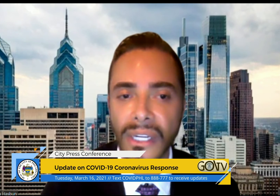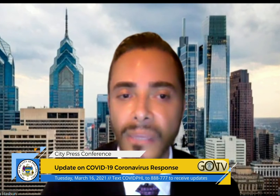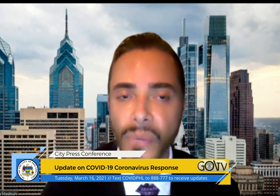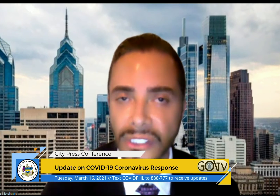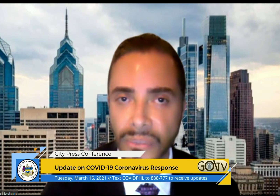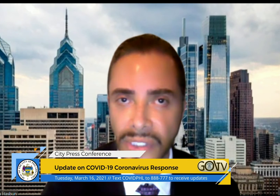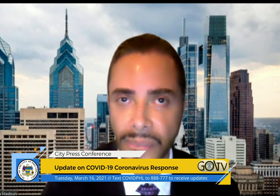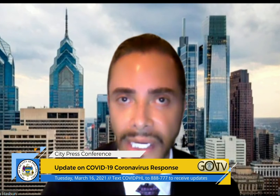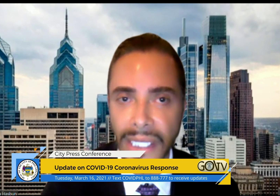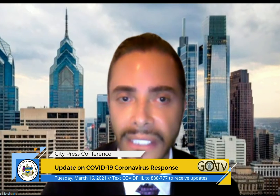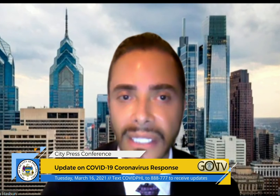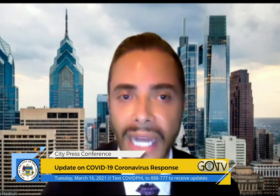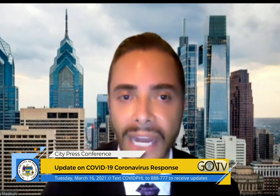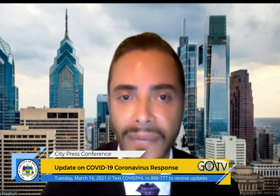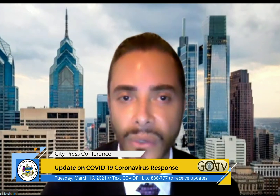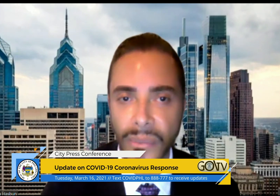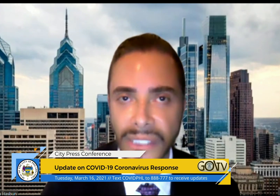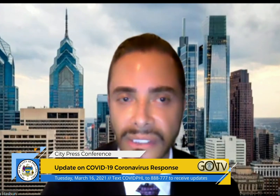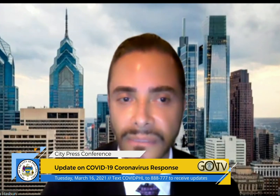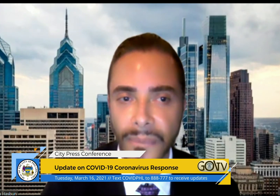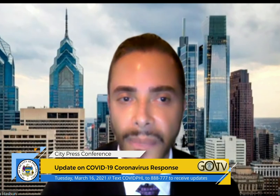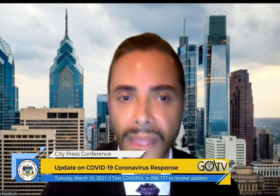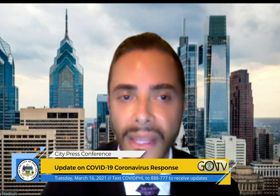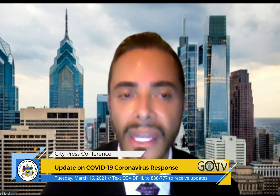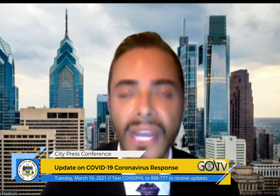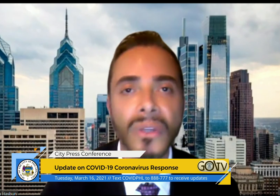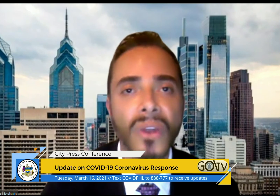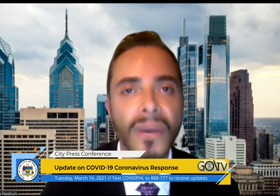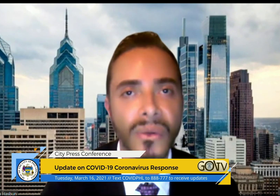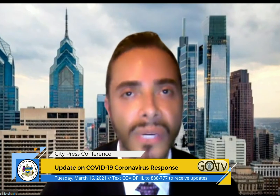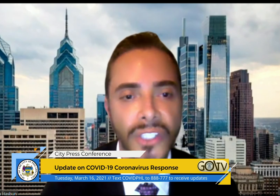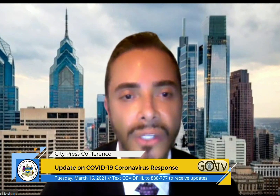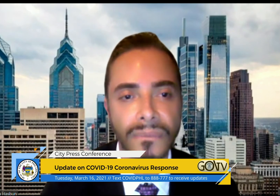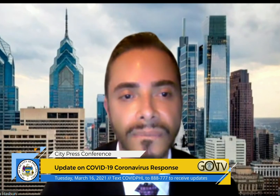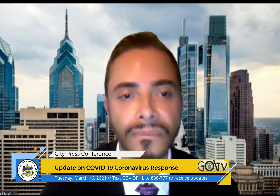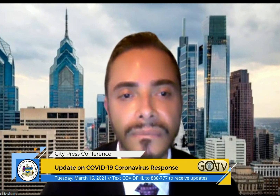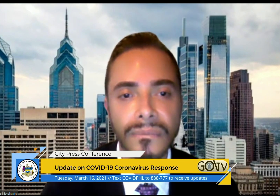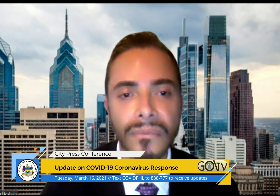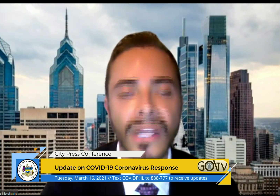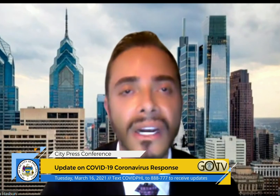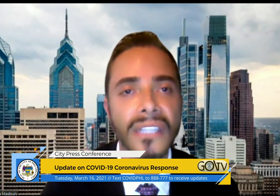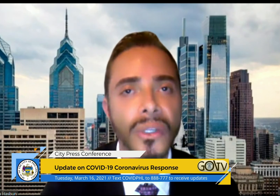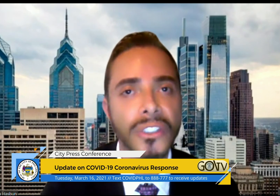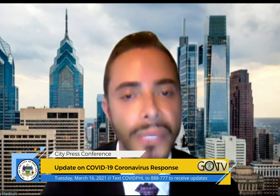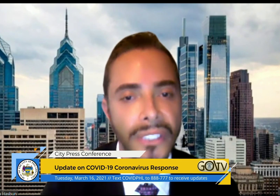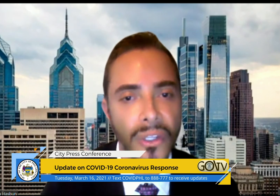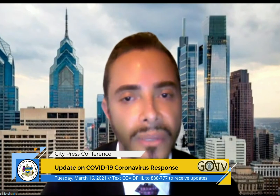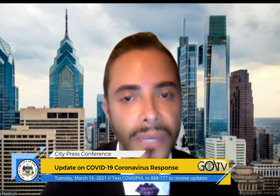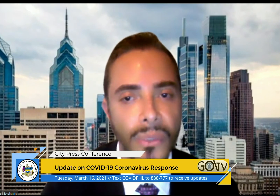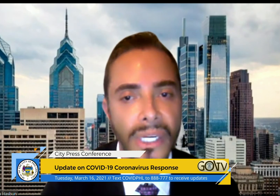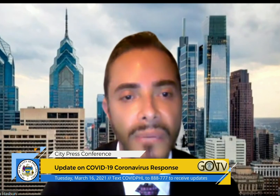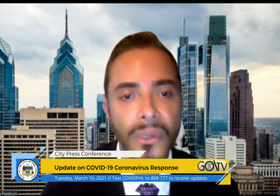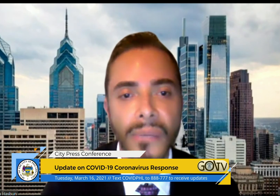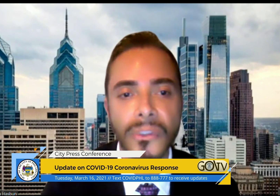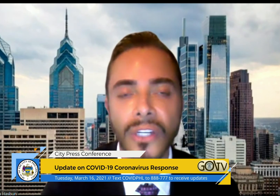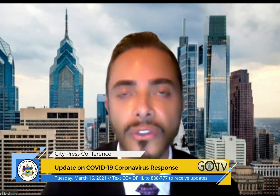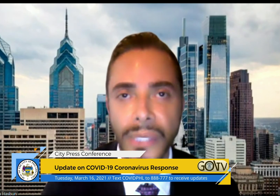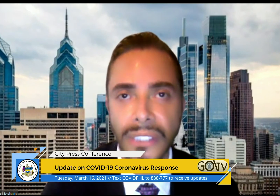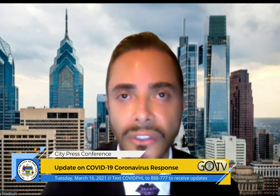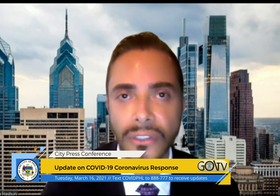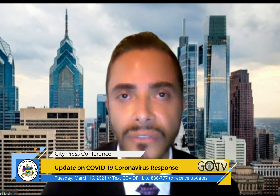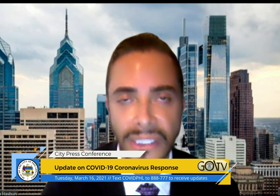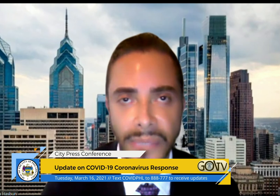25 a 30 muertes por semana acabando el mes. En cuanto a la vacunación, en relación al suministro de vacunas, reportamos